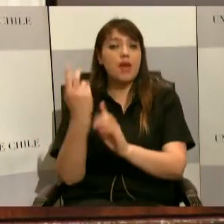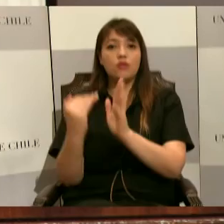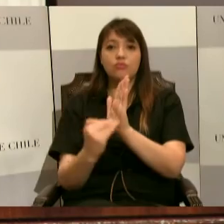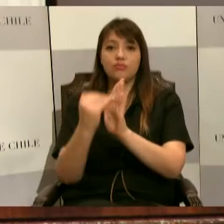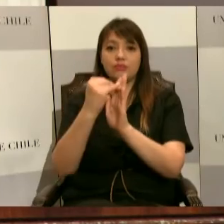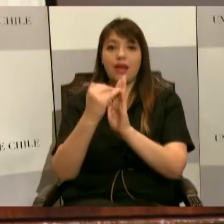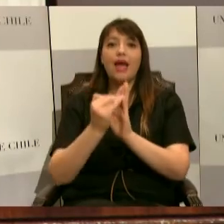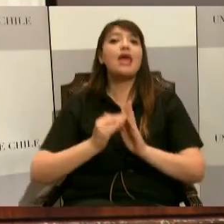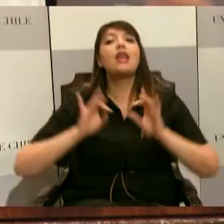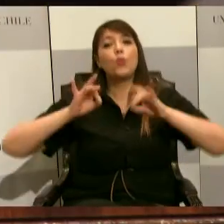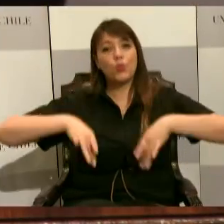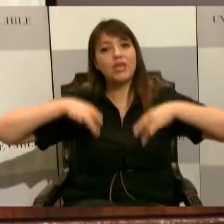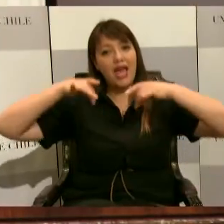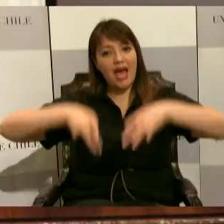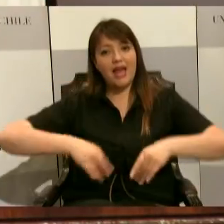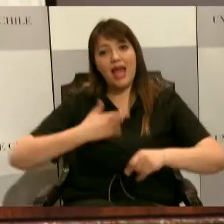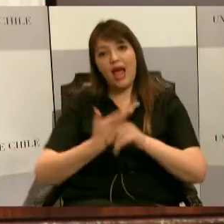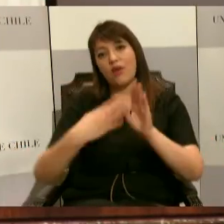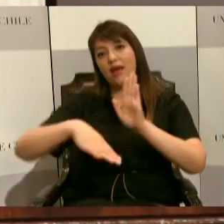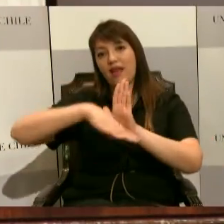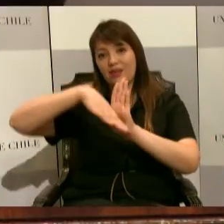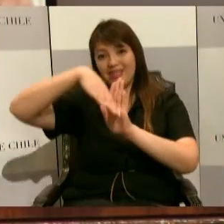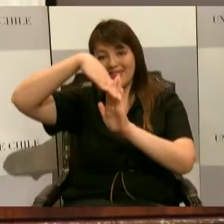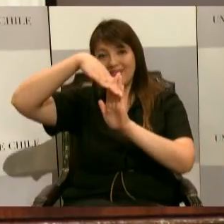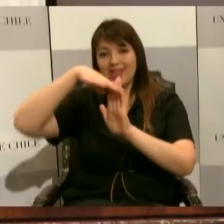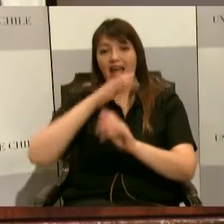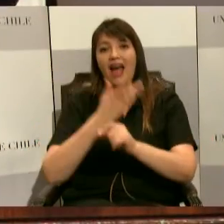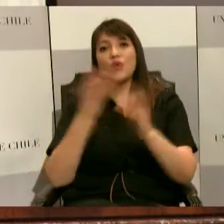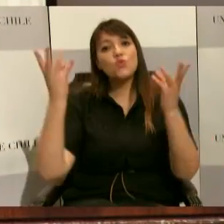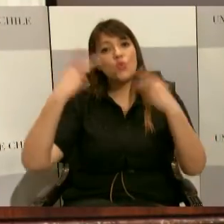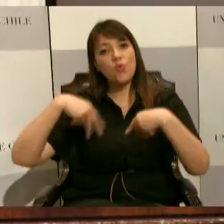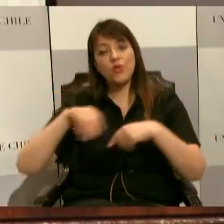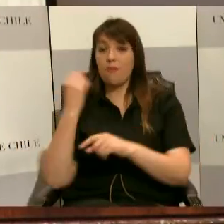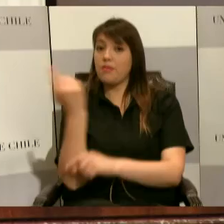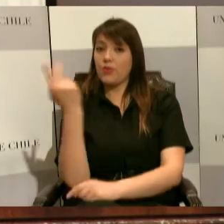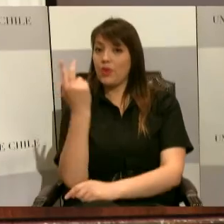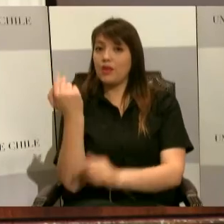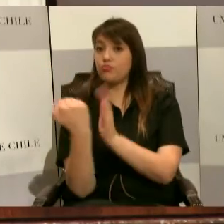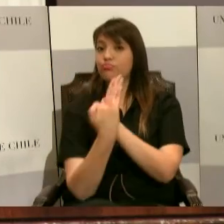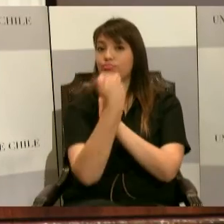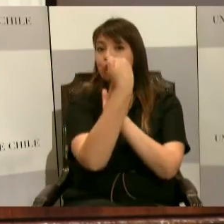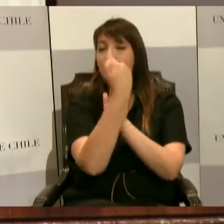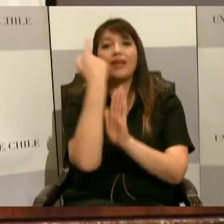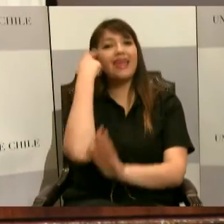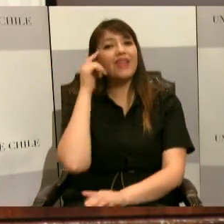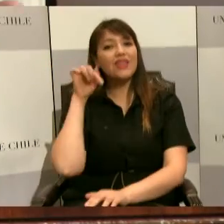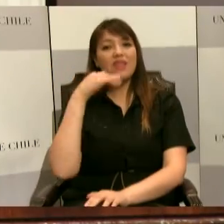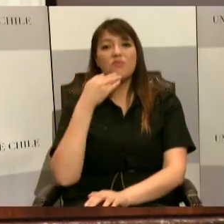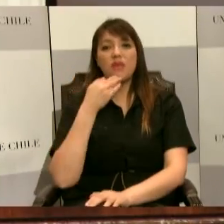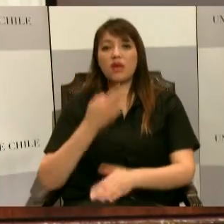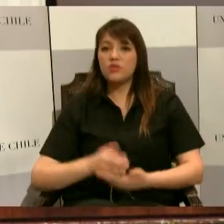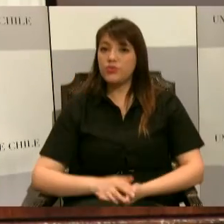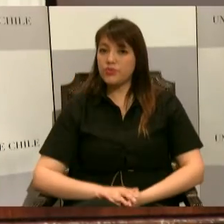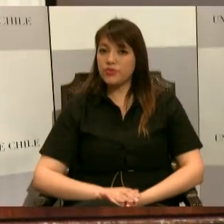En Australia, claramente, hay una categorización, hay un número de universidades que son de primera línea, ¿ya? Y esto le había colocado